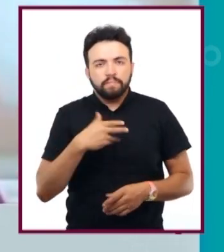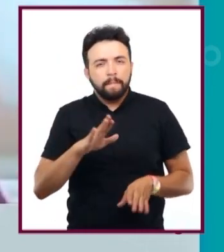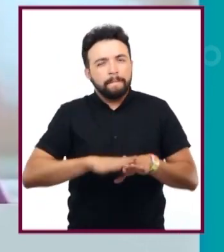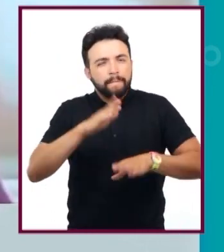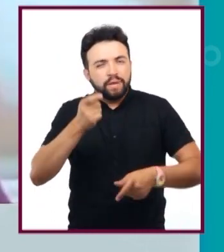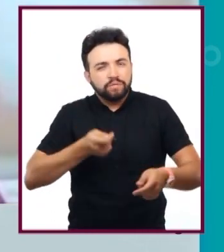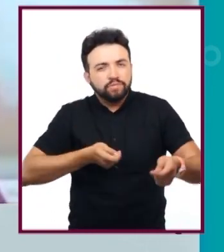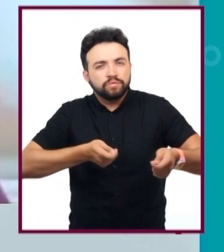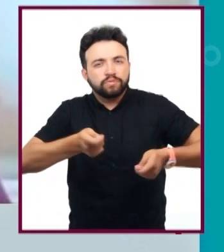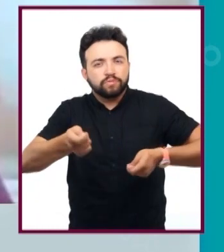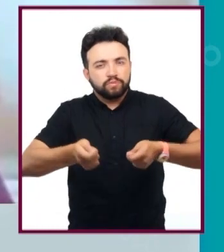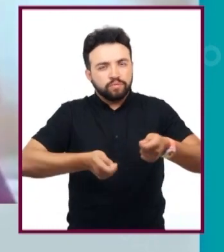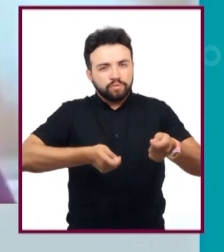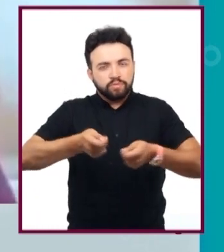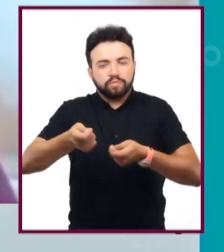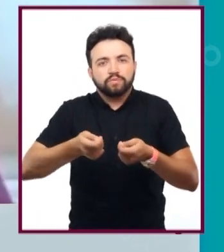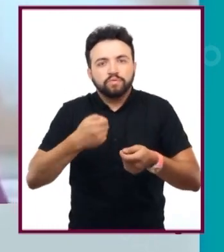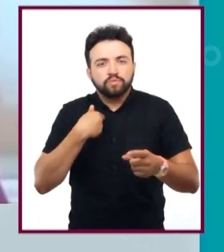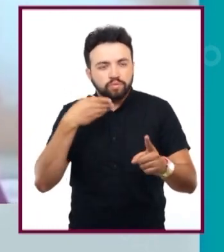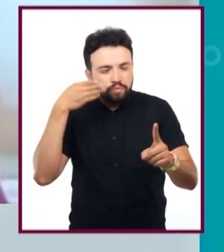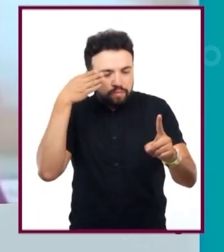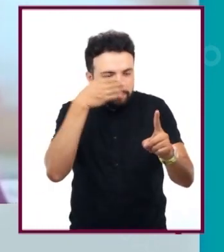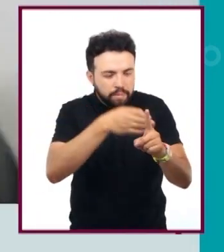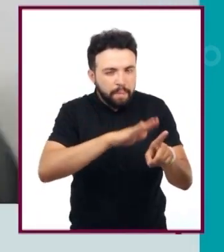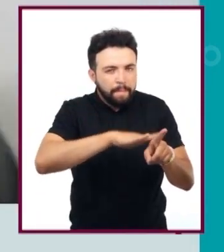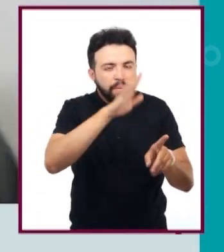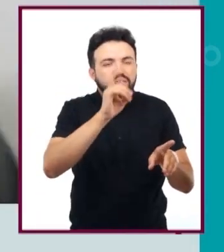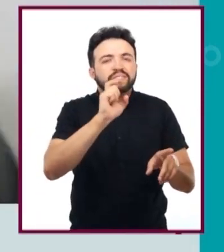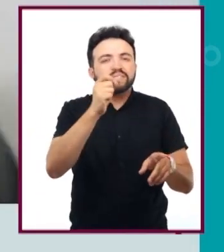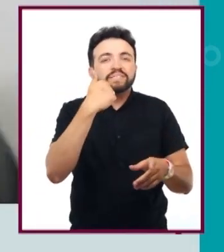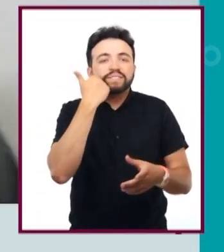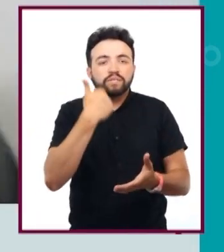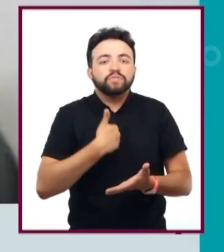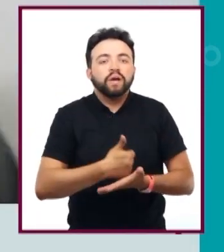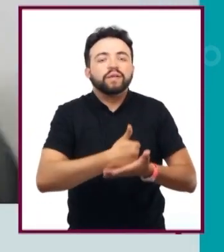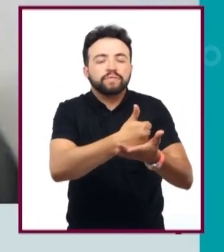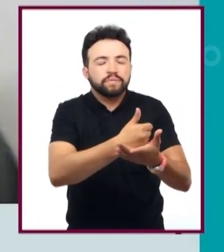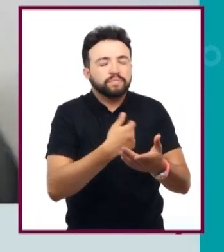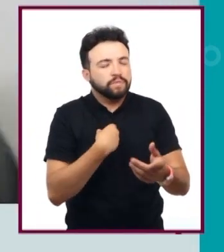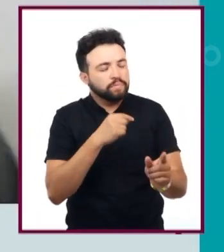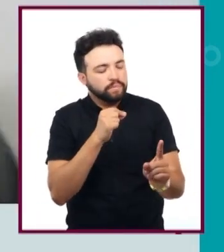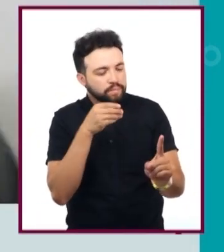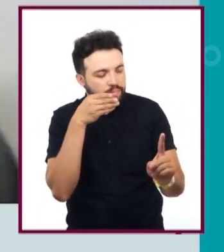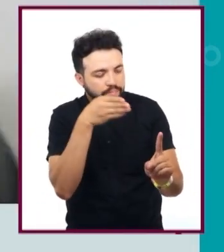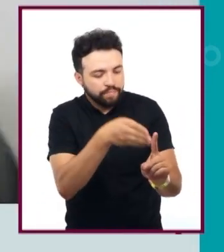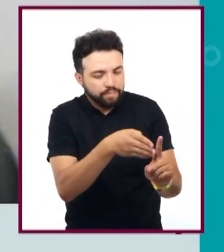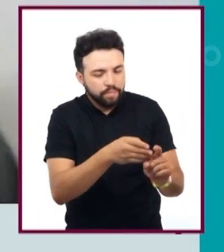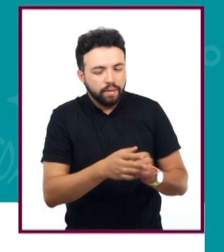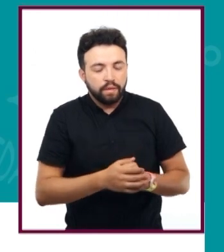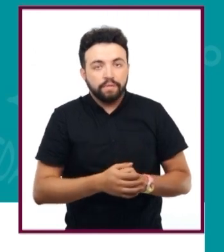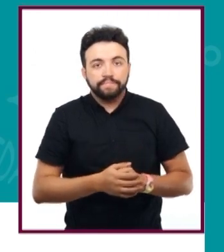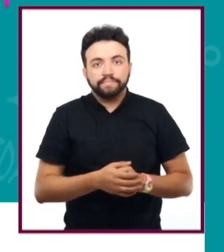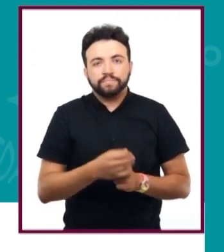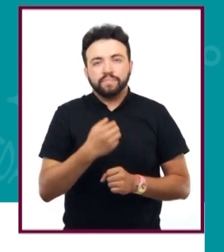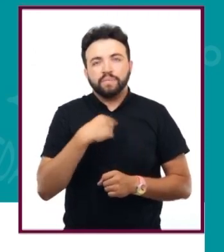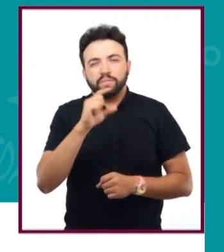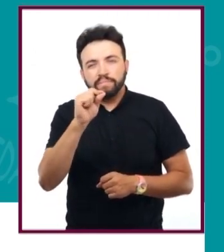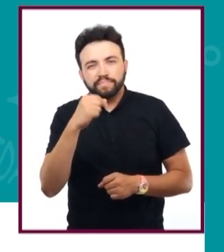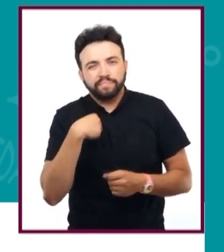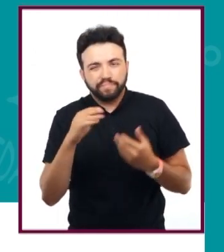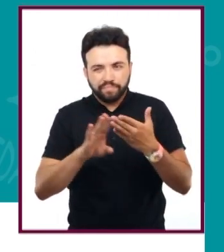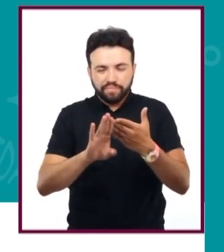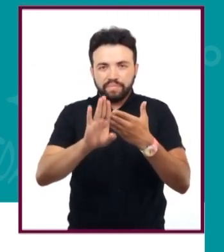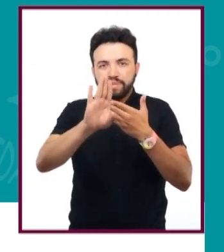en lo que me están pidiendo y que les ayude. Procuro mantener la distancia con esa